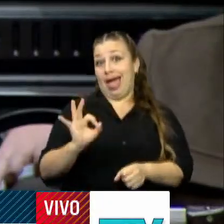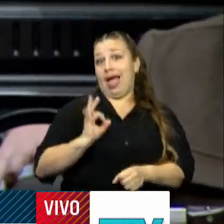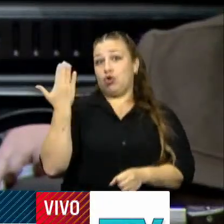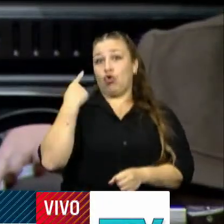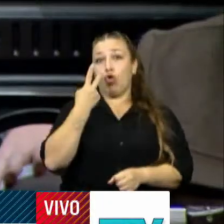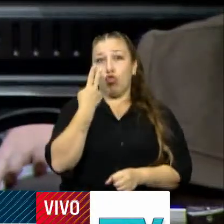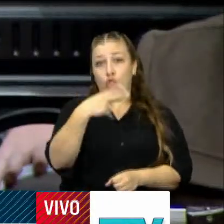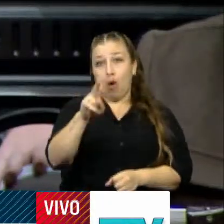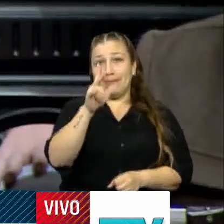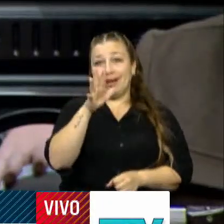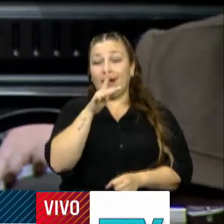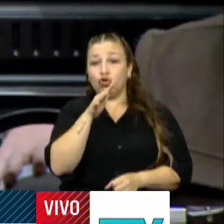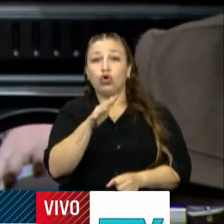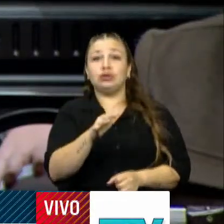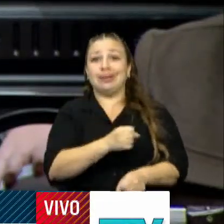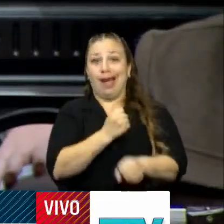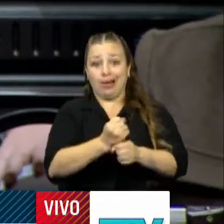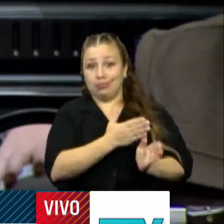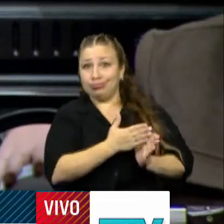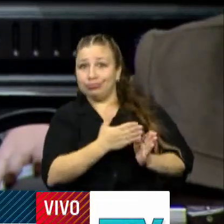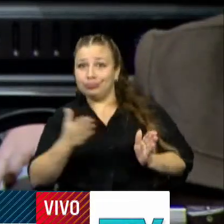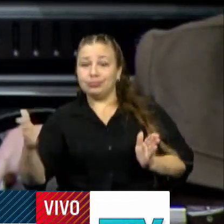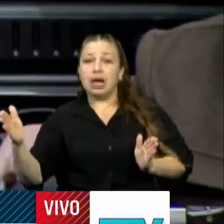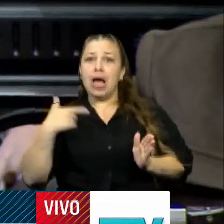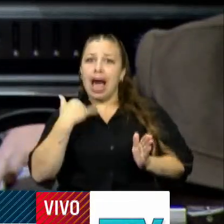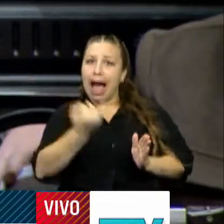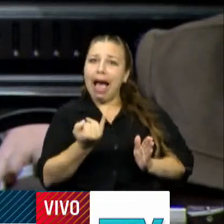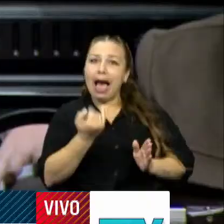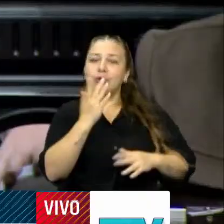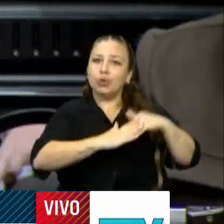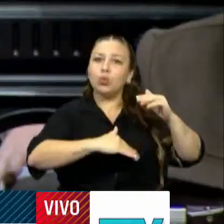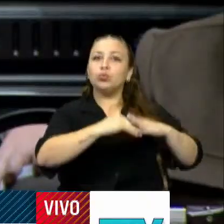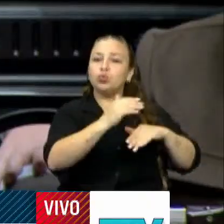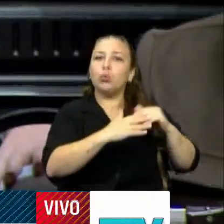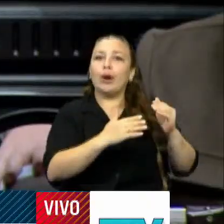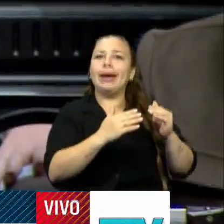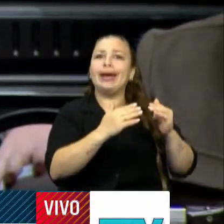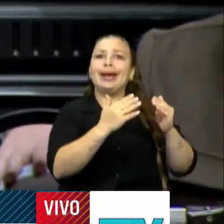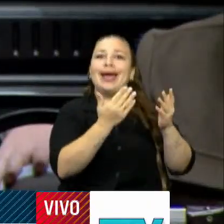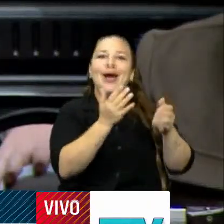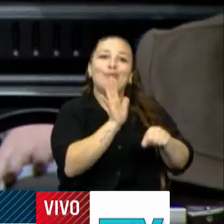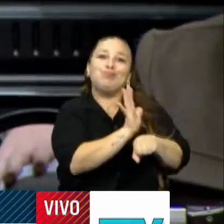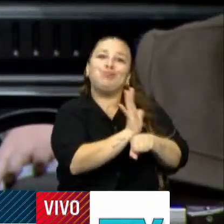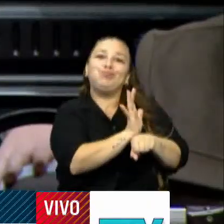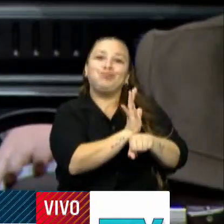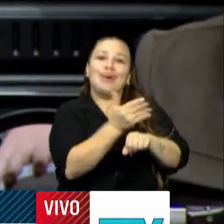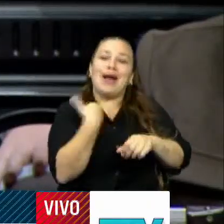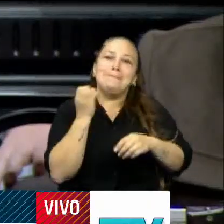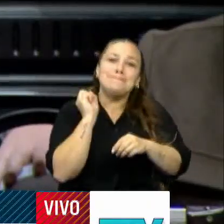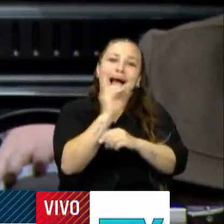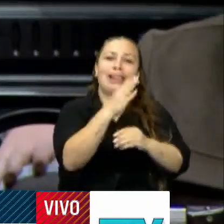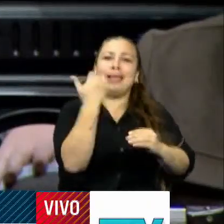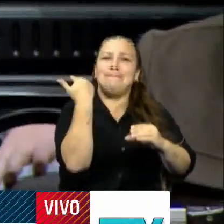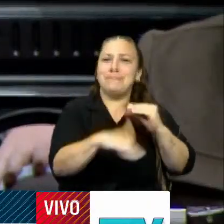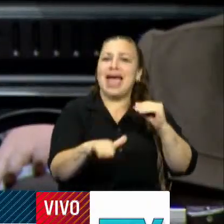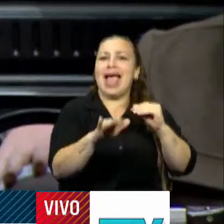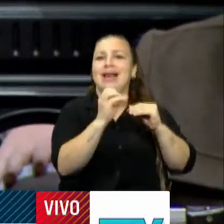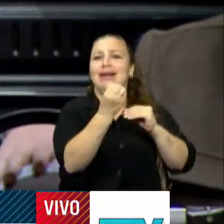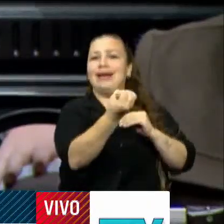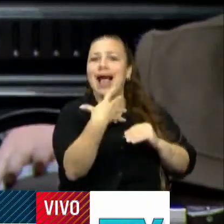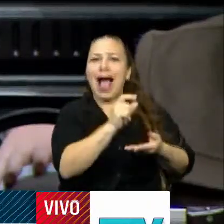adelante, tuve la enorme posibilidad de construir vía mails, carta, algún que otro